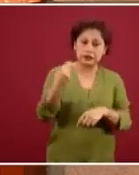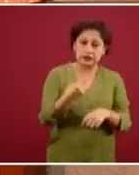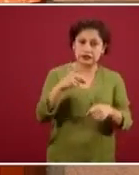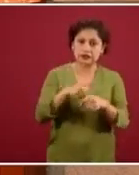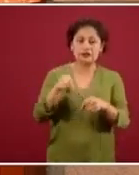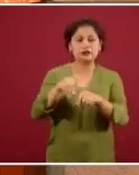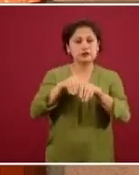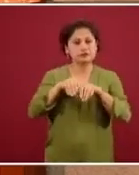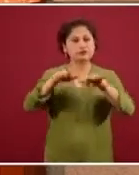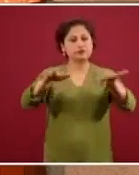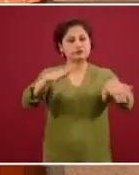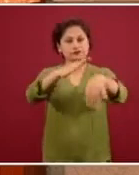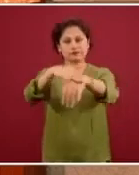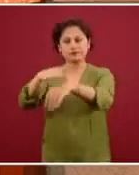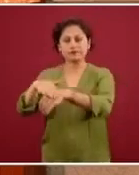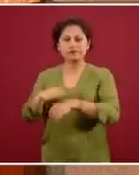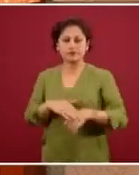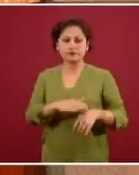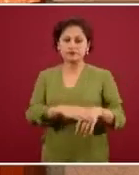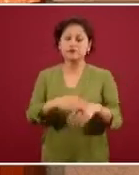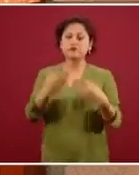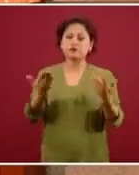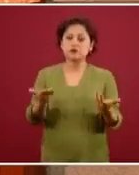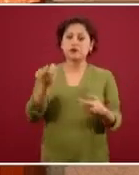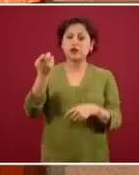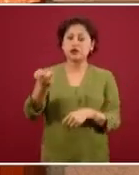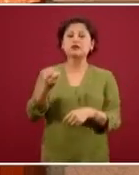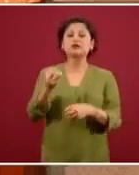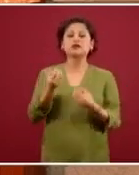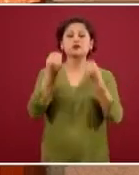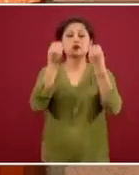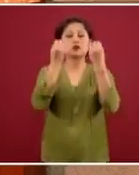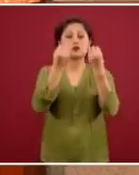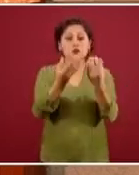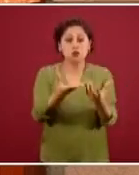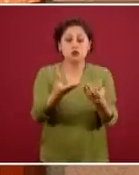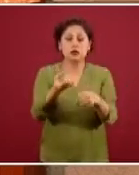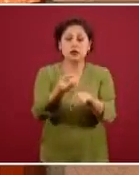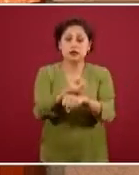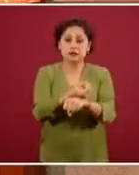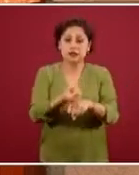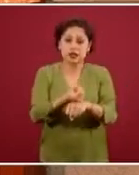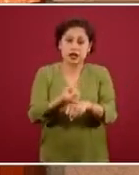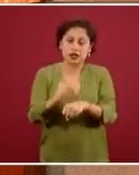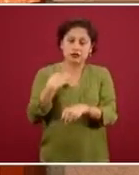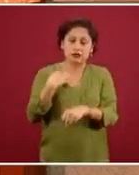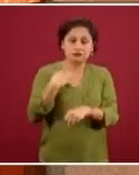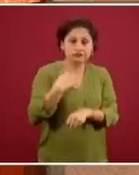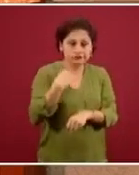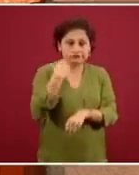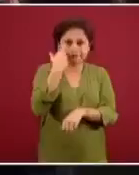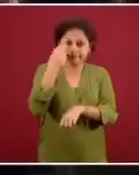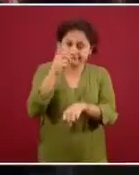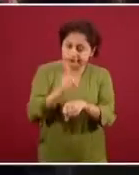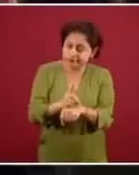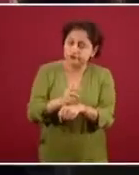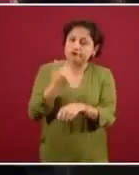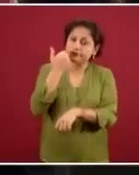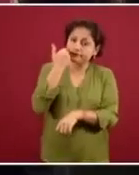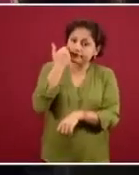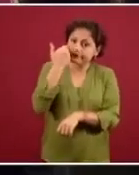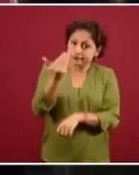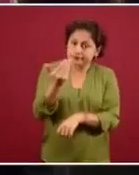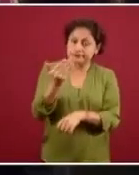momento, de una donación de sangre voluntaria y altruista y que sea de manera repetitiva.